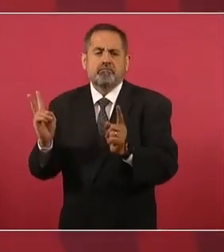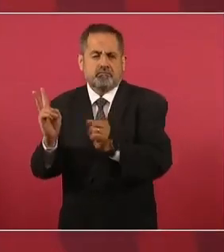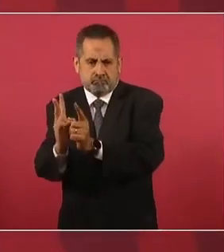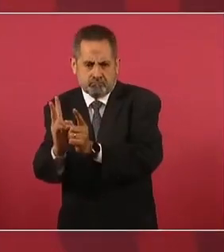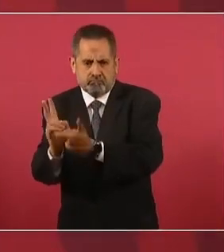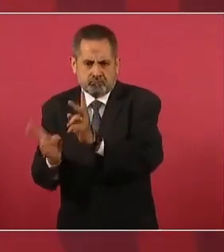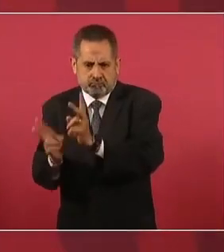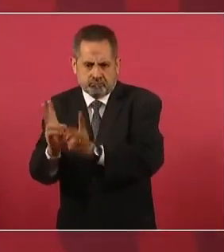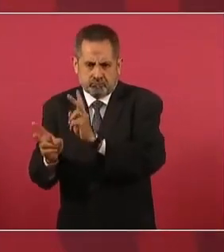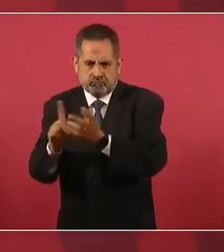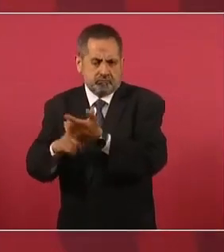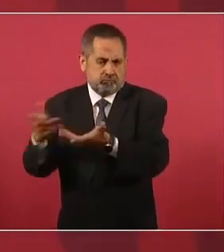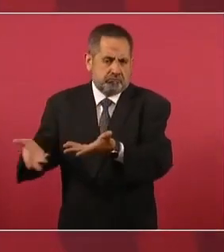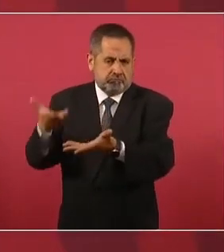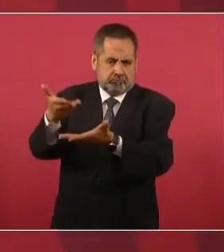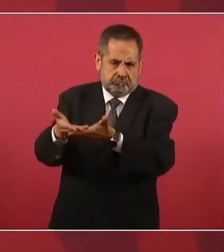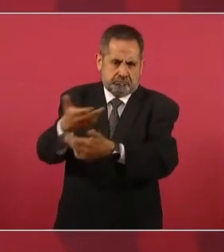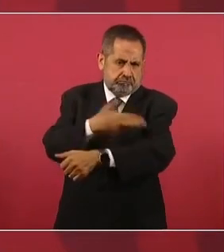ustedes